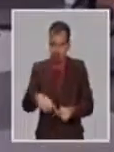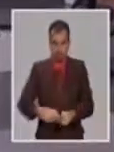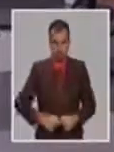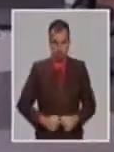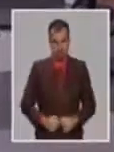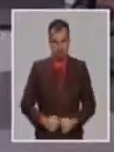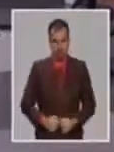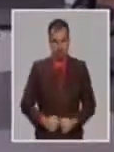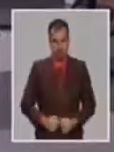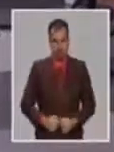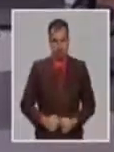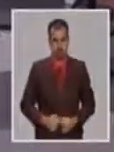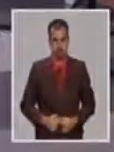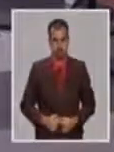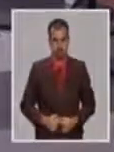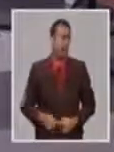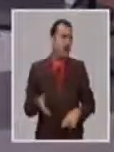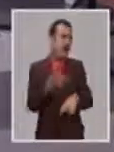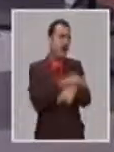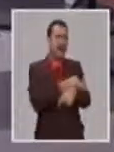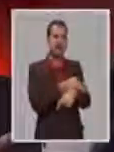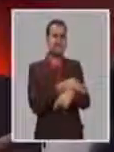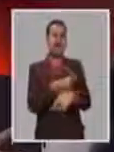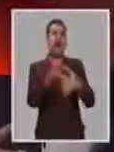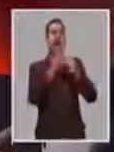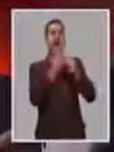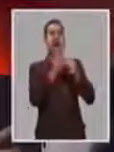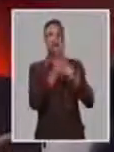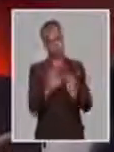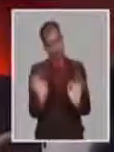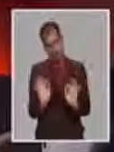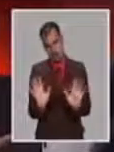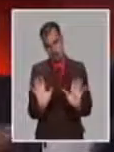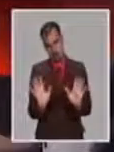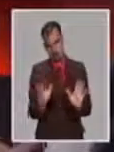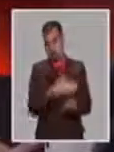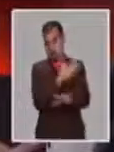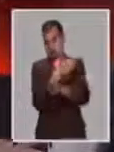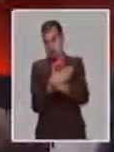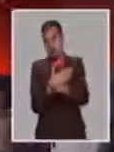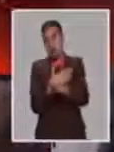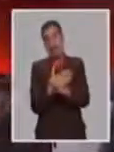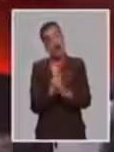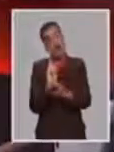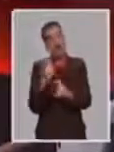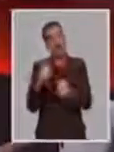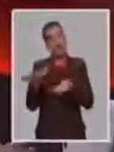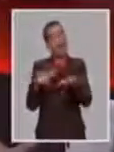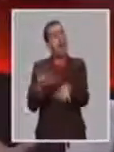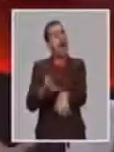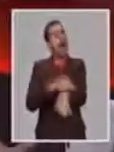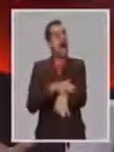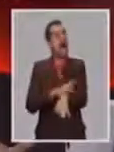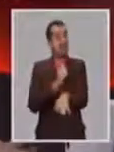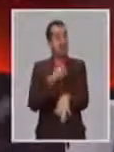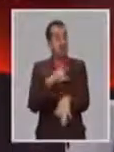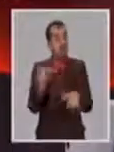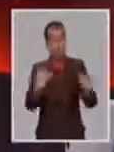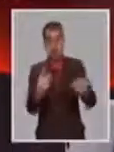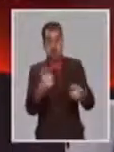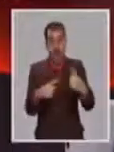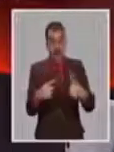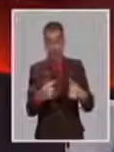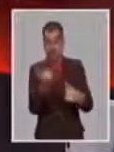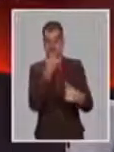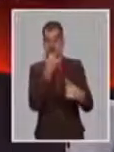Si se produjera, ya Dan Mar dijo, no hemos tenido ningún evento adverso grave, pero tampoco puede violarse que hay que tener todas las condiciones para